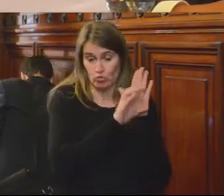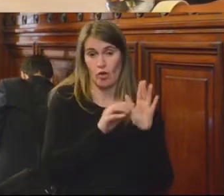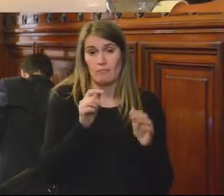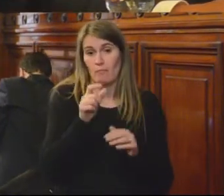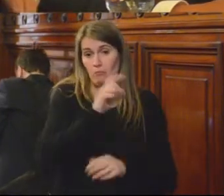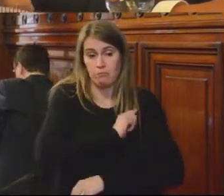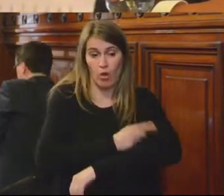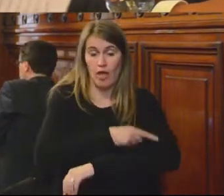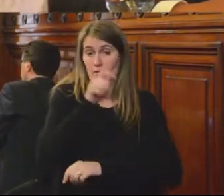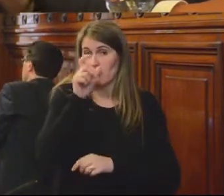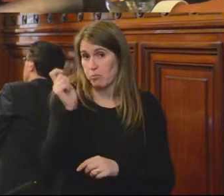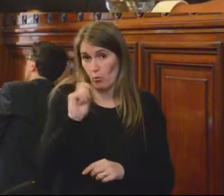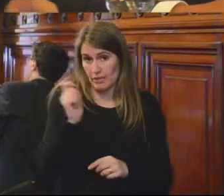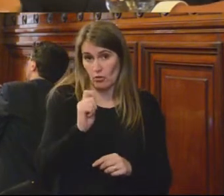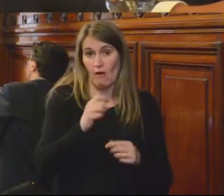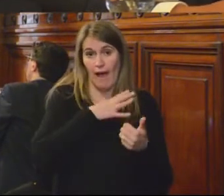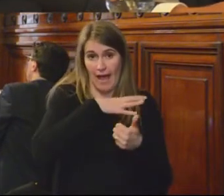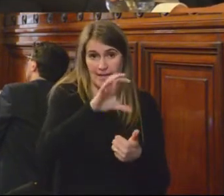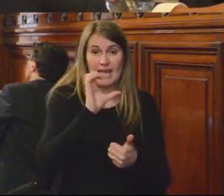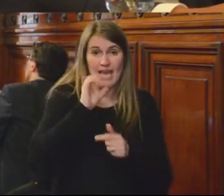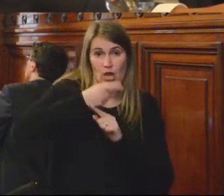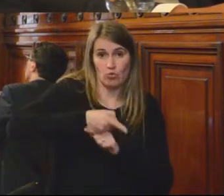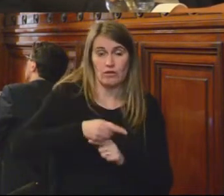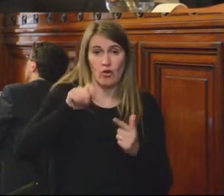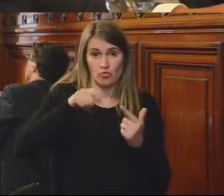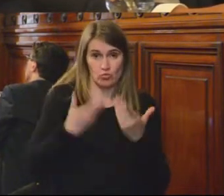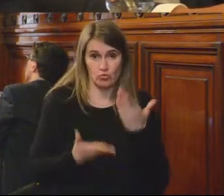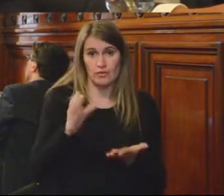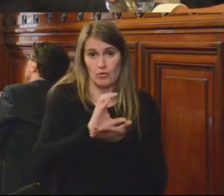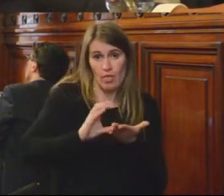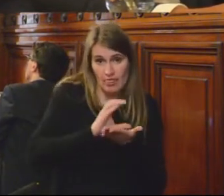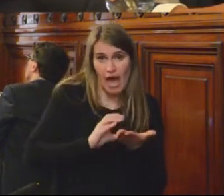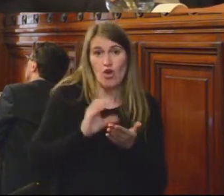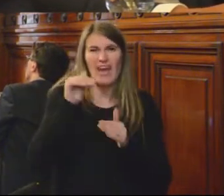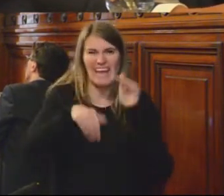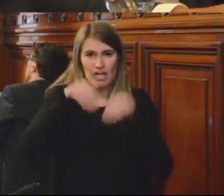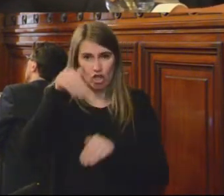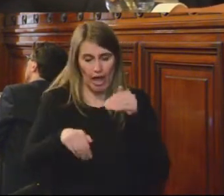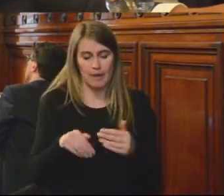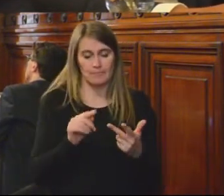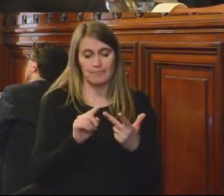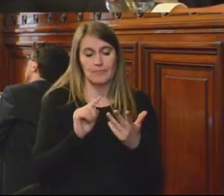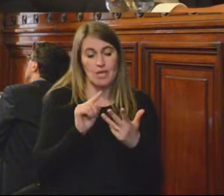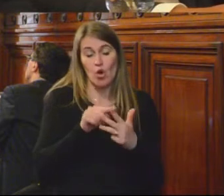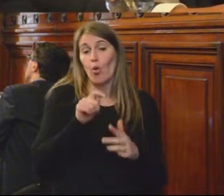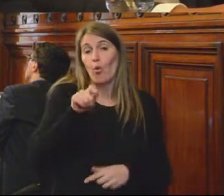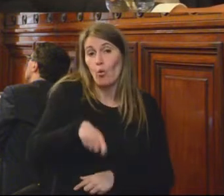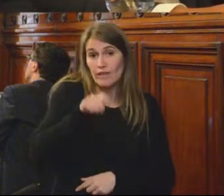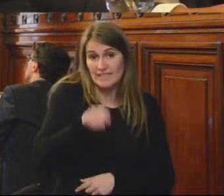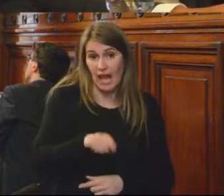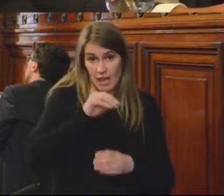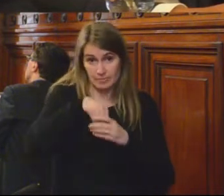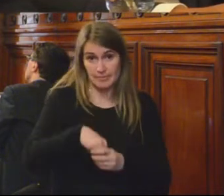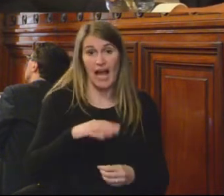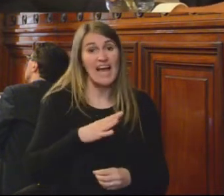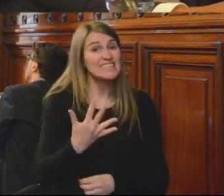dividió en legislativo, ejecutivo, judicial, ciudadano y electoral, siendo el Poder Judicial parte integrante de los cinco poderes públicos